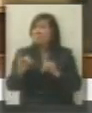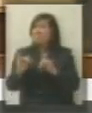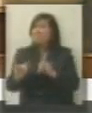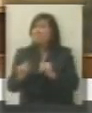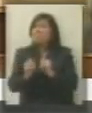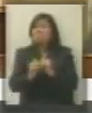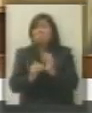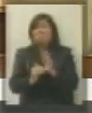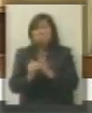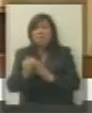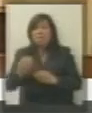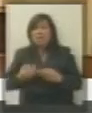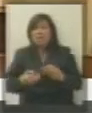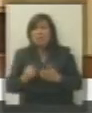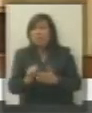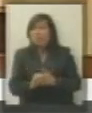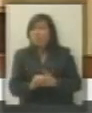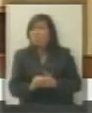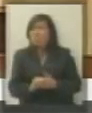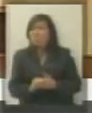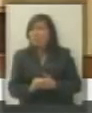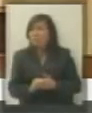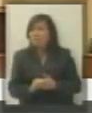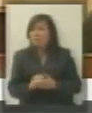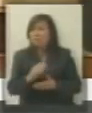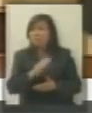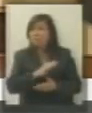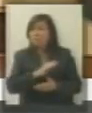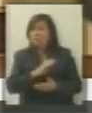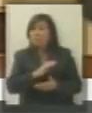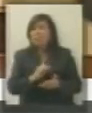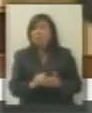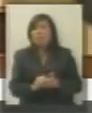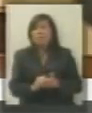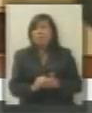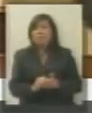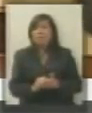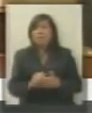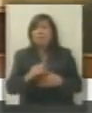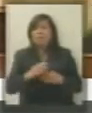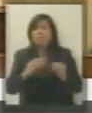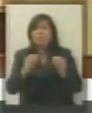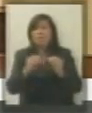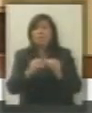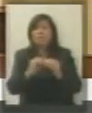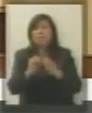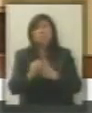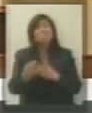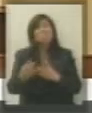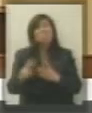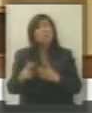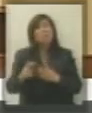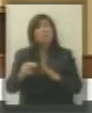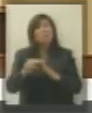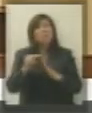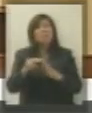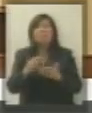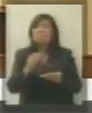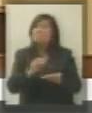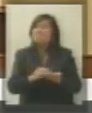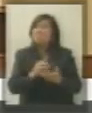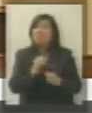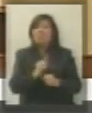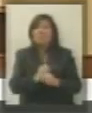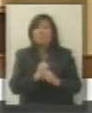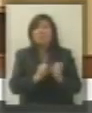con crecimiento económico, solidez fiscal, baja inflación, crecientes niveles de empleo y